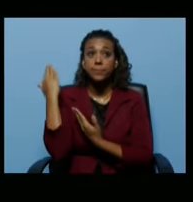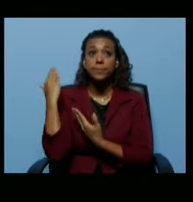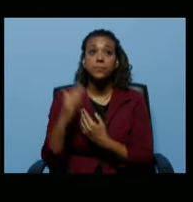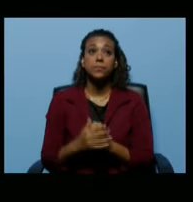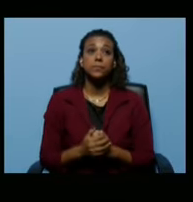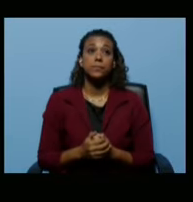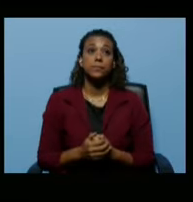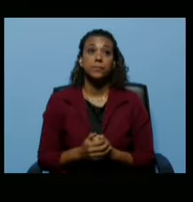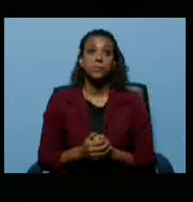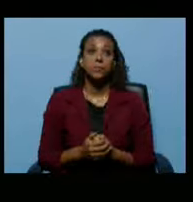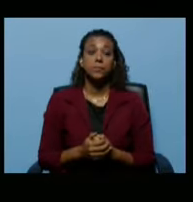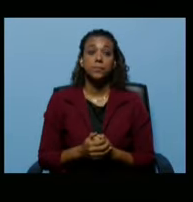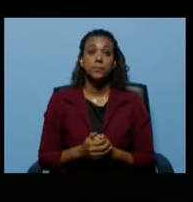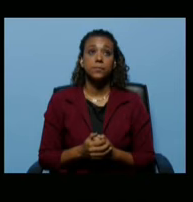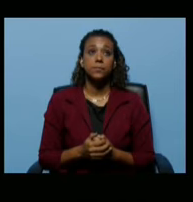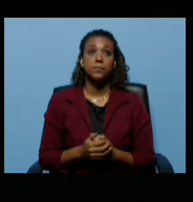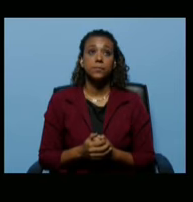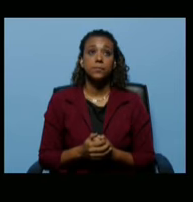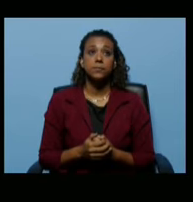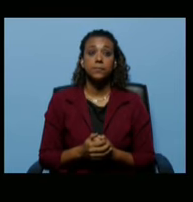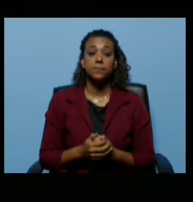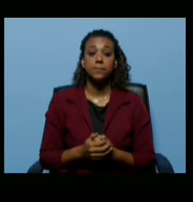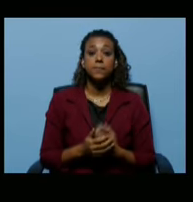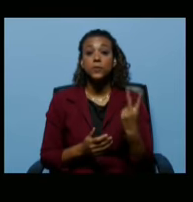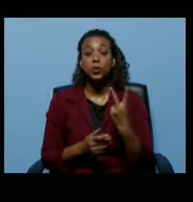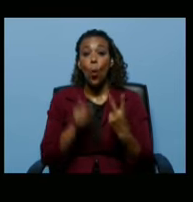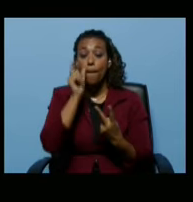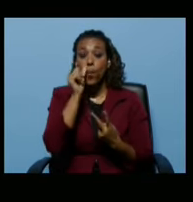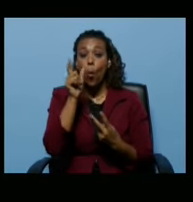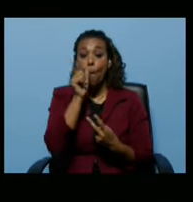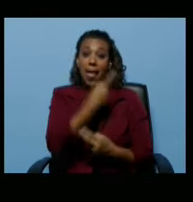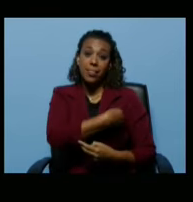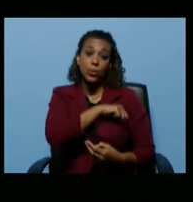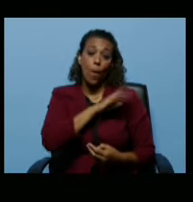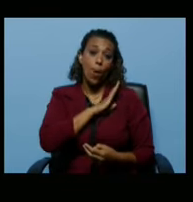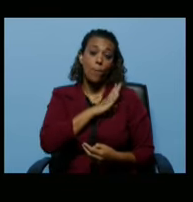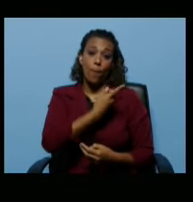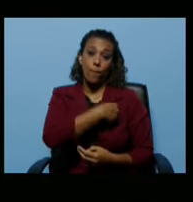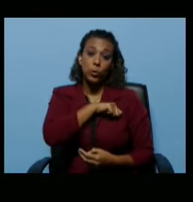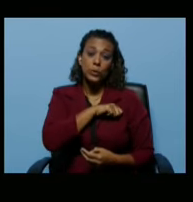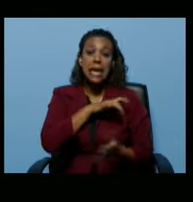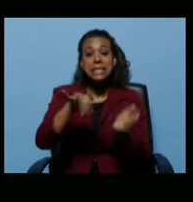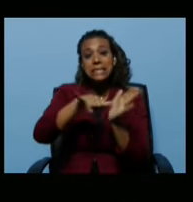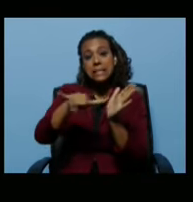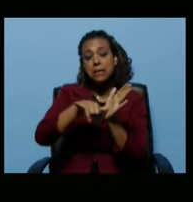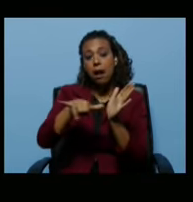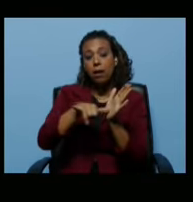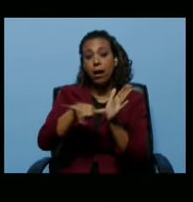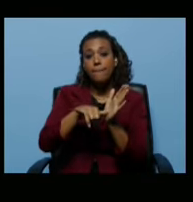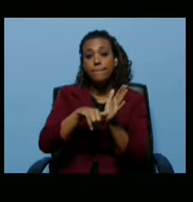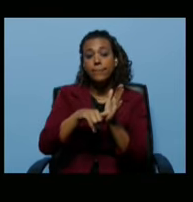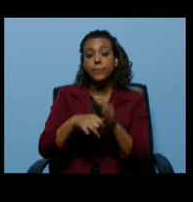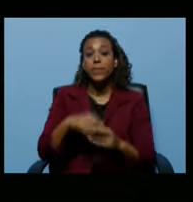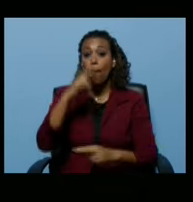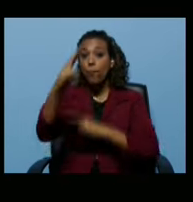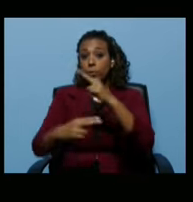El otro detenido. Ahí están. En las cercanías del aeropuerto de Puerto